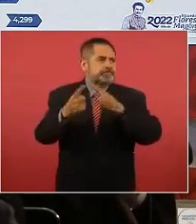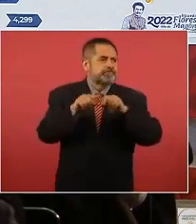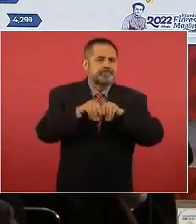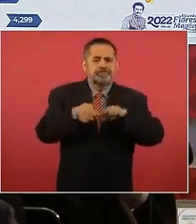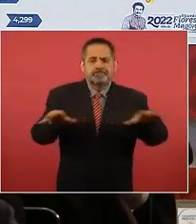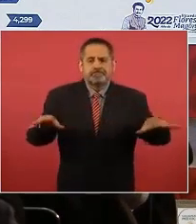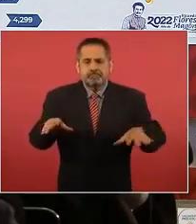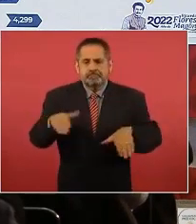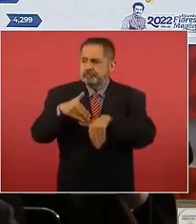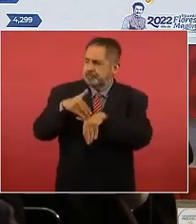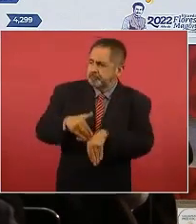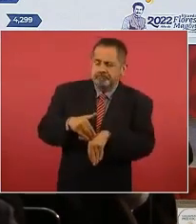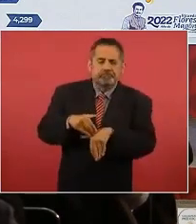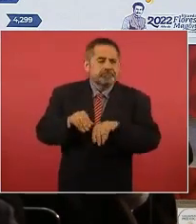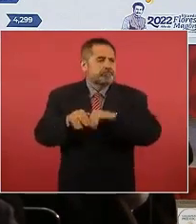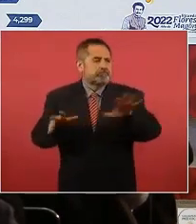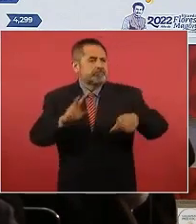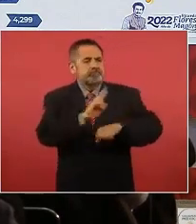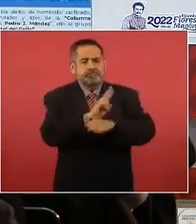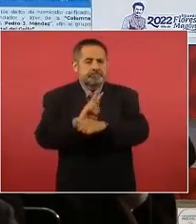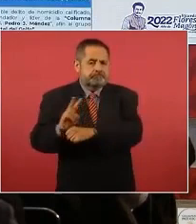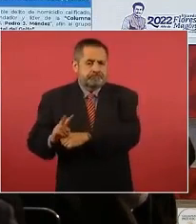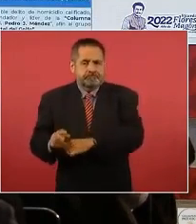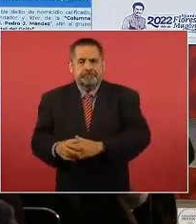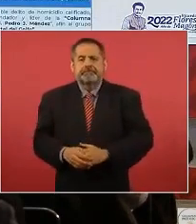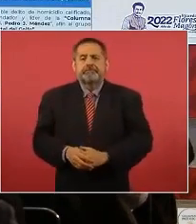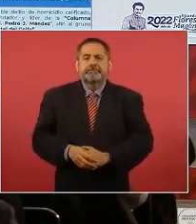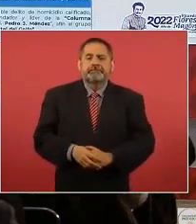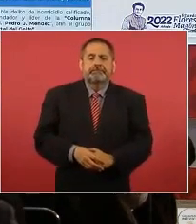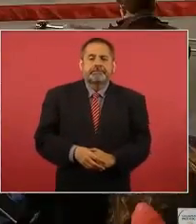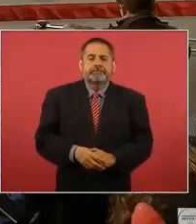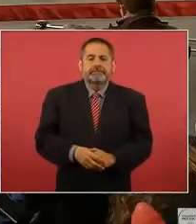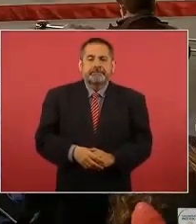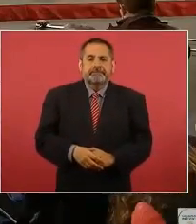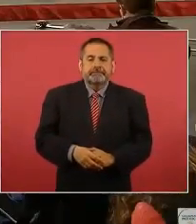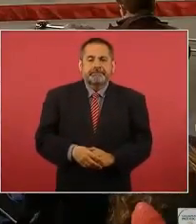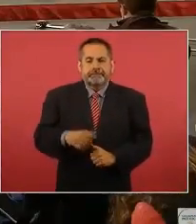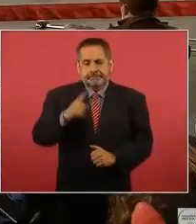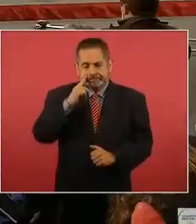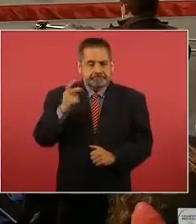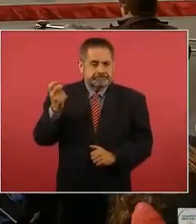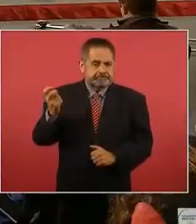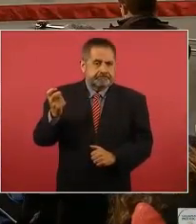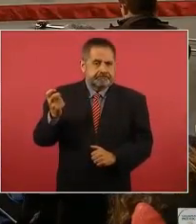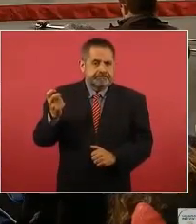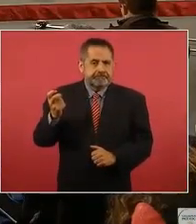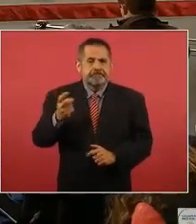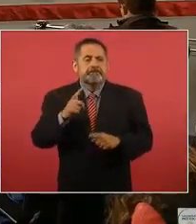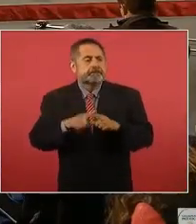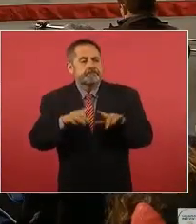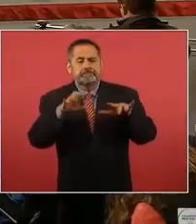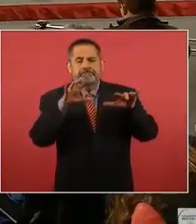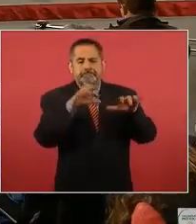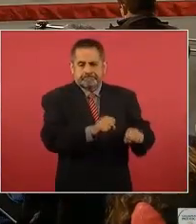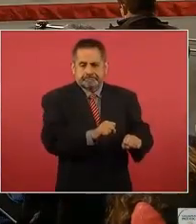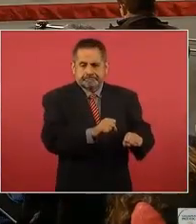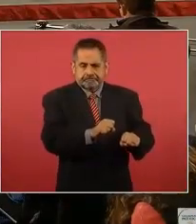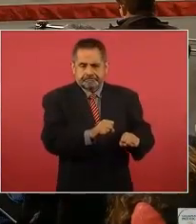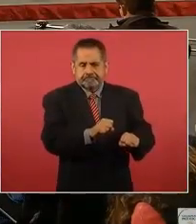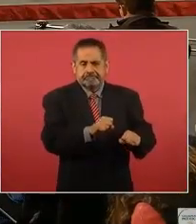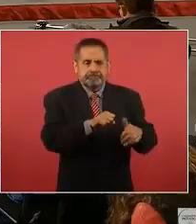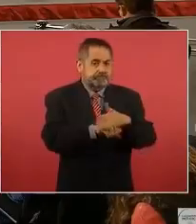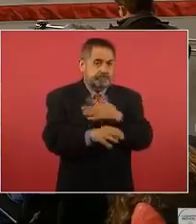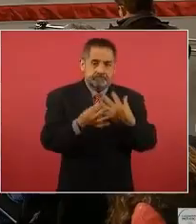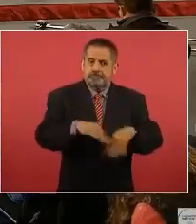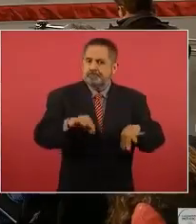cumpliendo estas 8 misiones adelante por favor aquí vemos las detenciones las detenciones